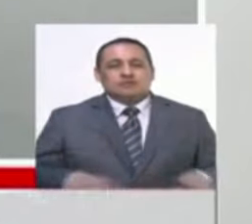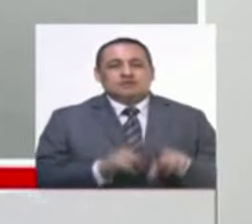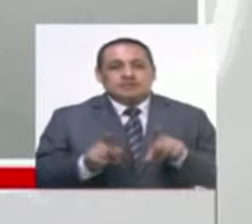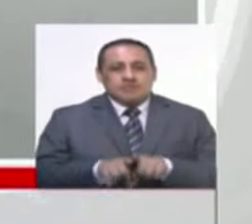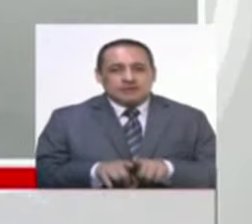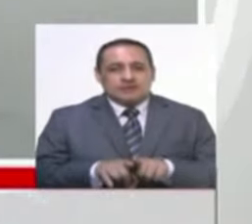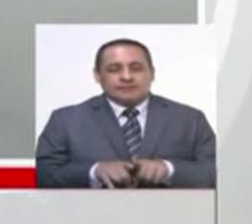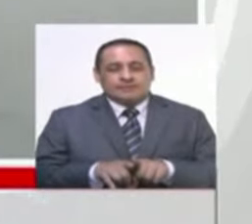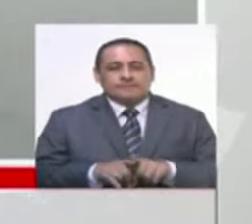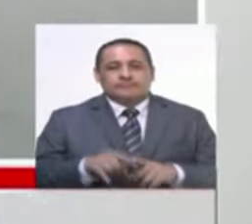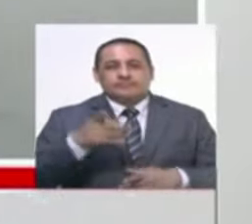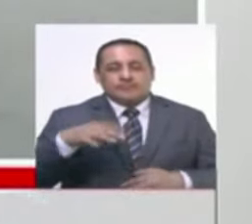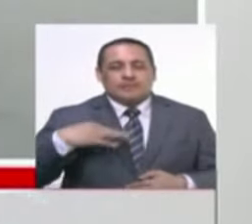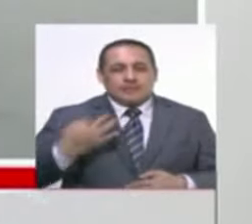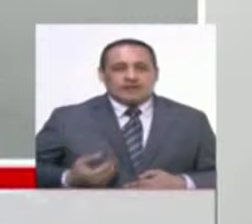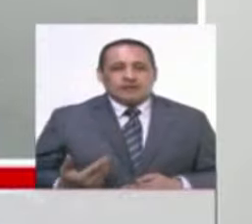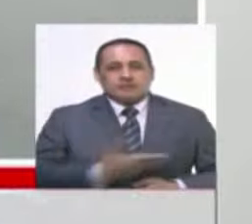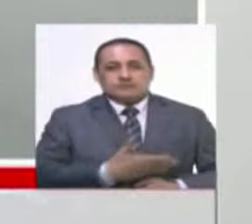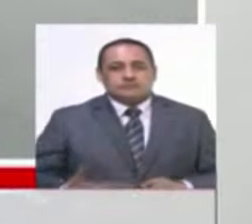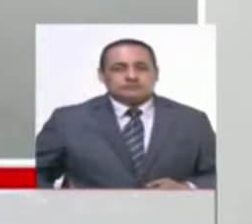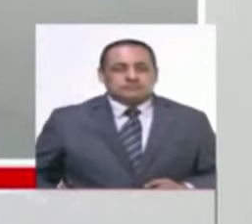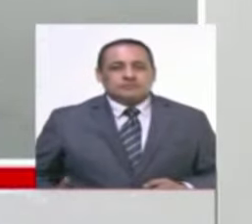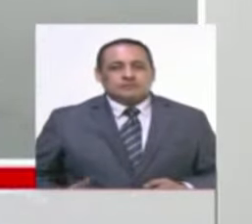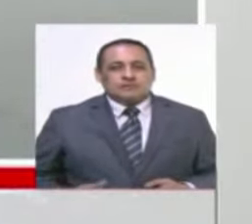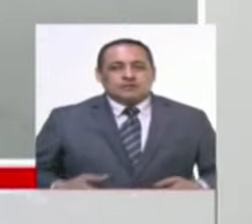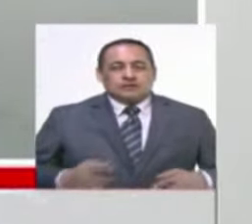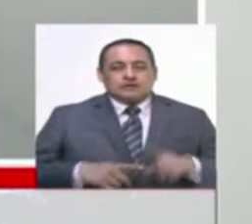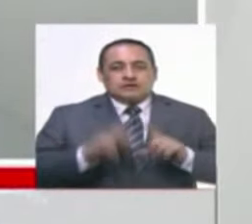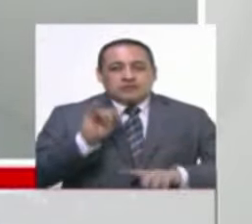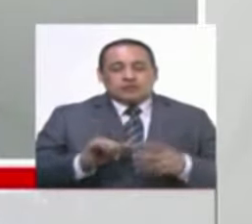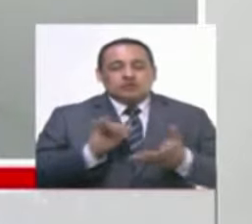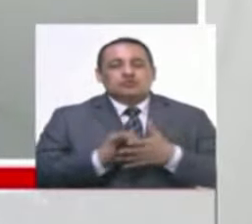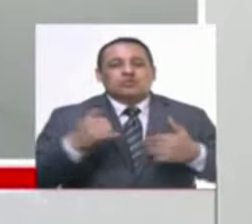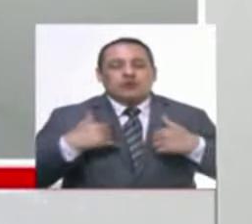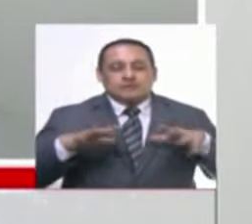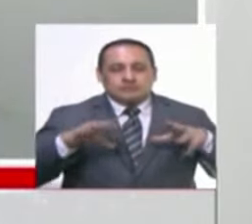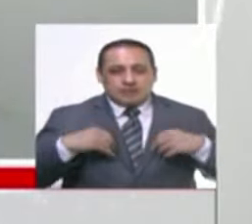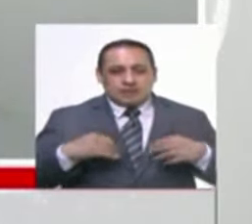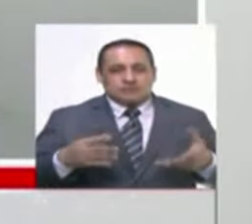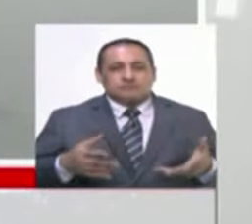Incluso, señor presidente, si algo tengo que aceptar